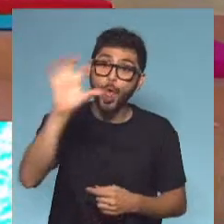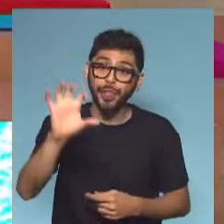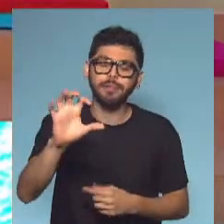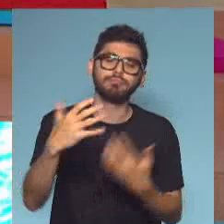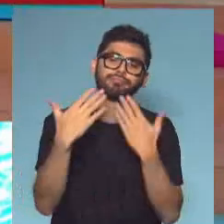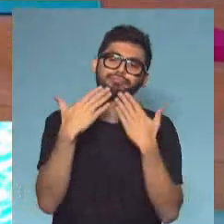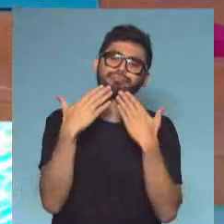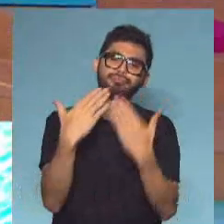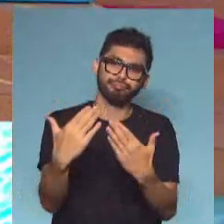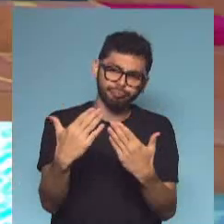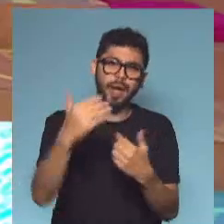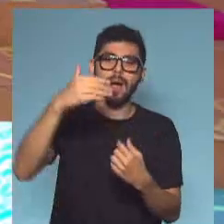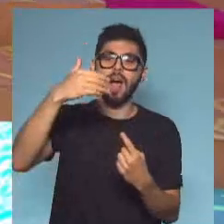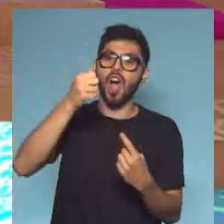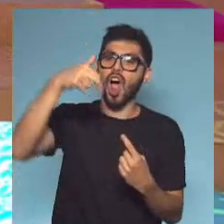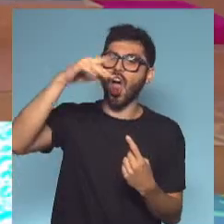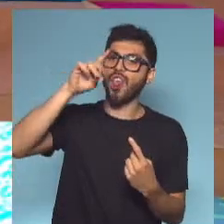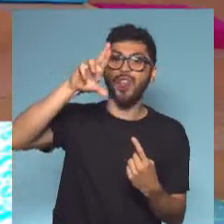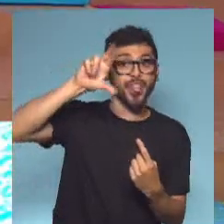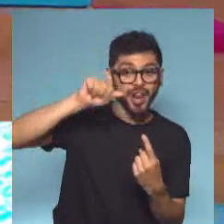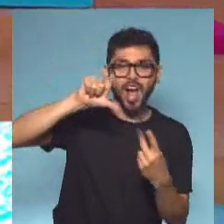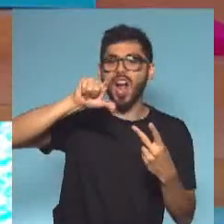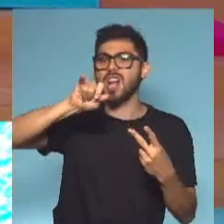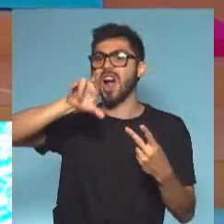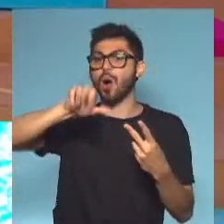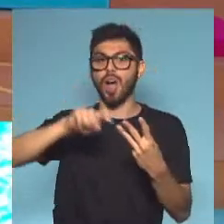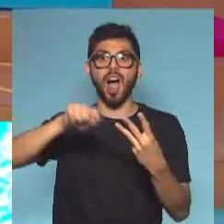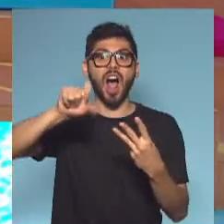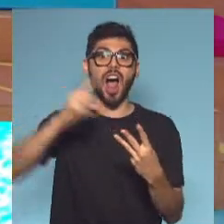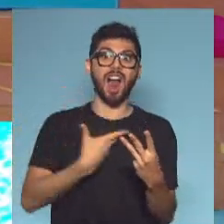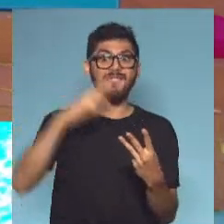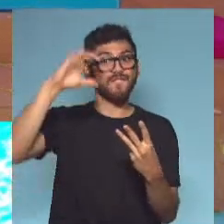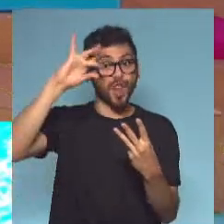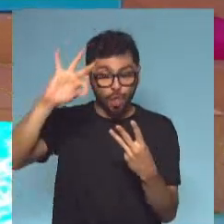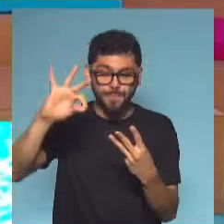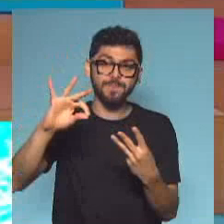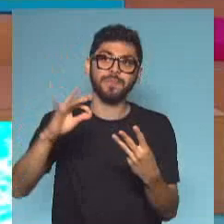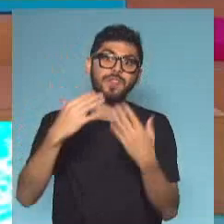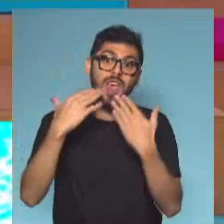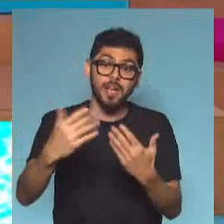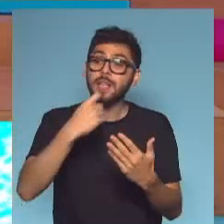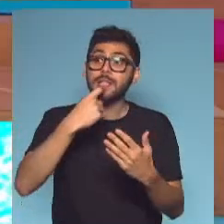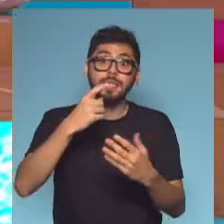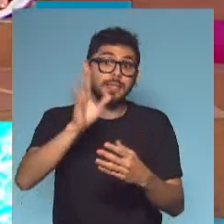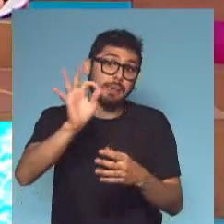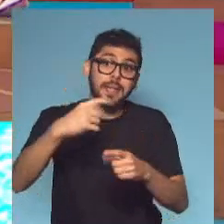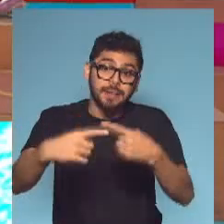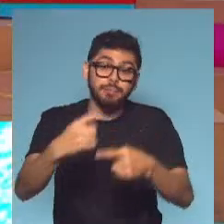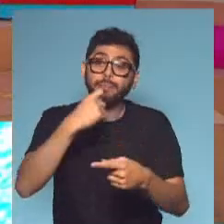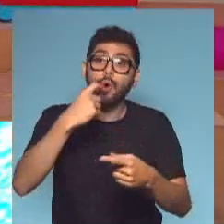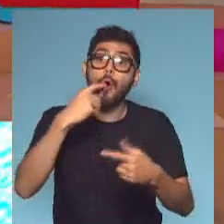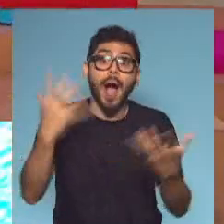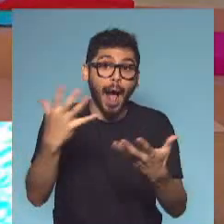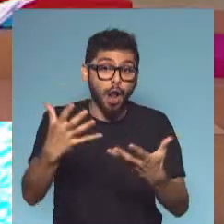en Altavoz. Sepan que tienen este espacio, si esto sigue, que tienen nuestros contactos para poder seguir usando este